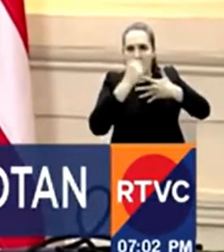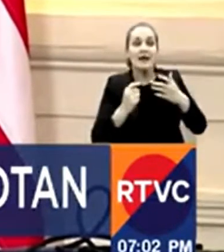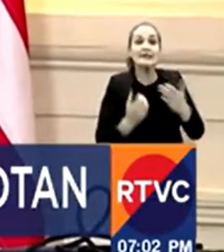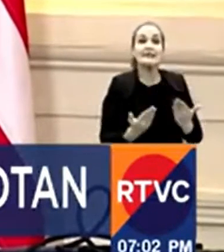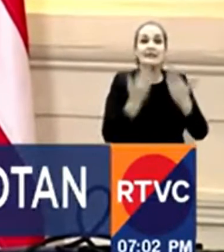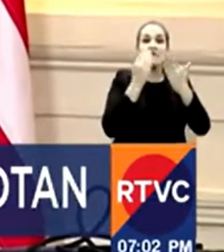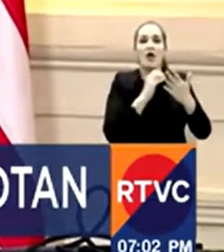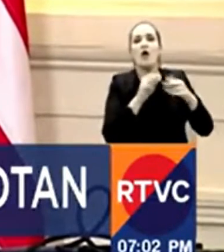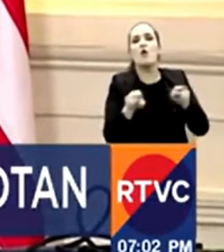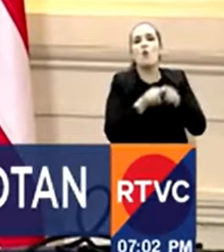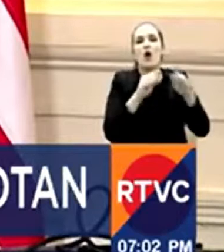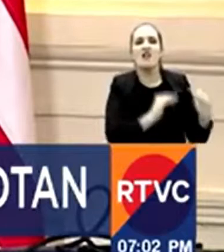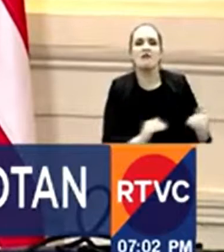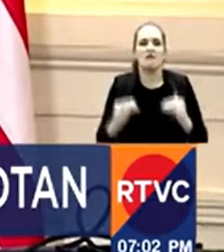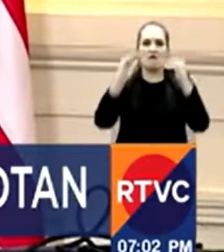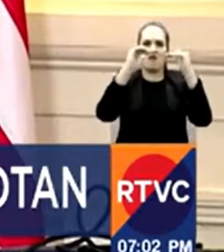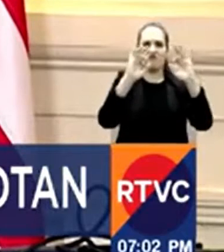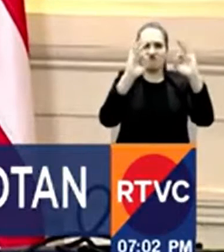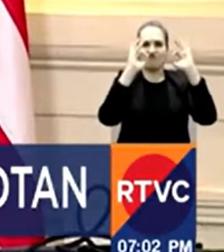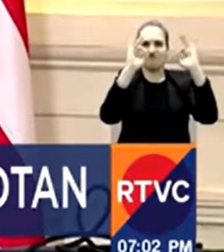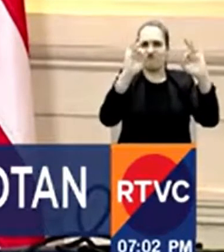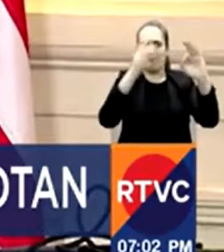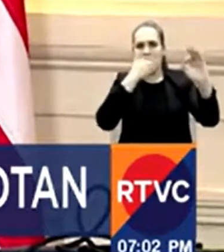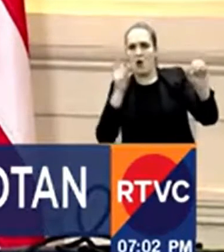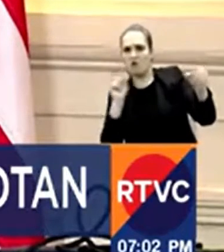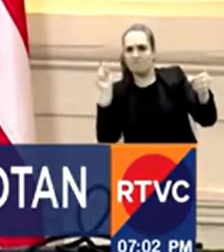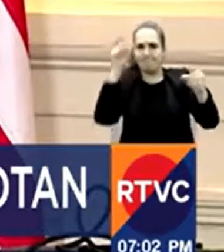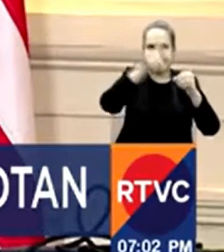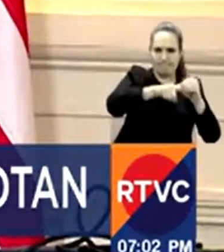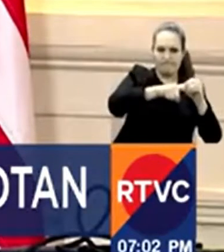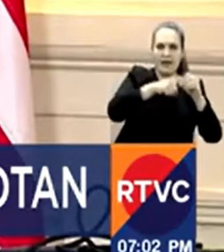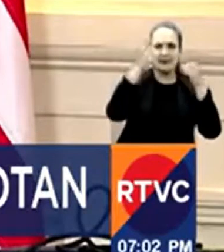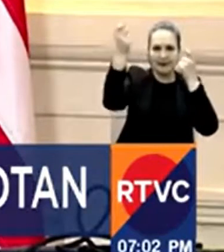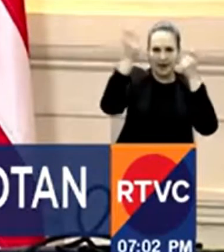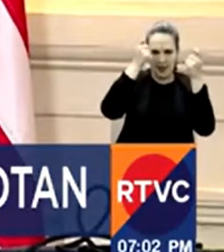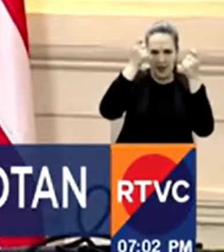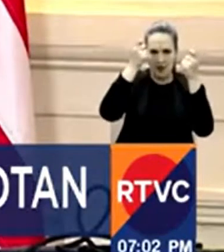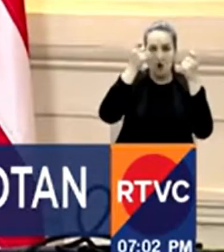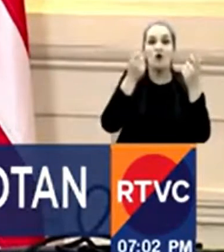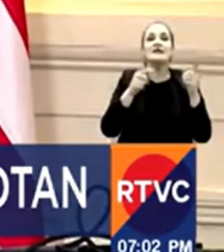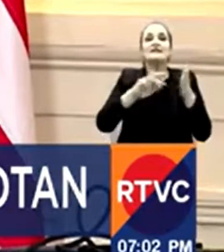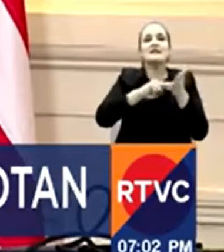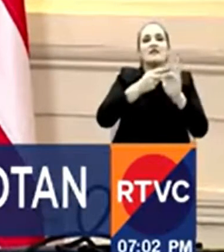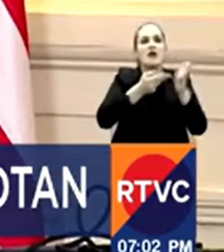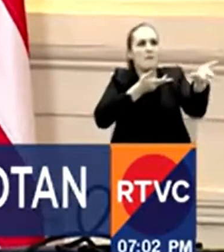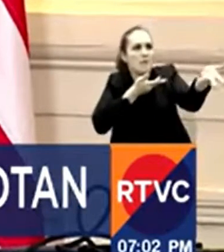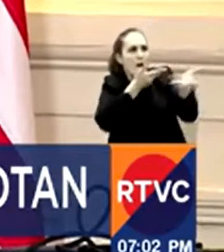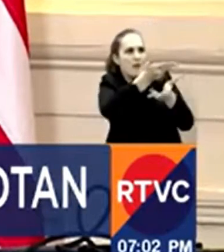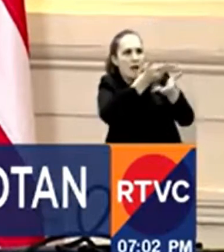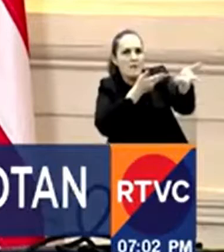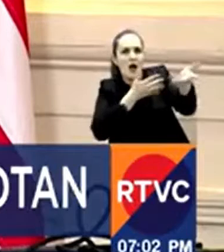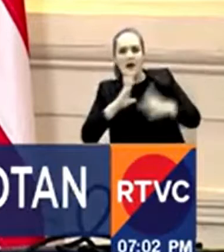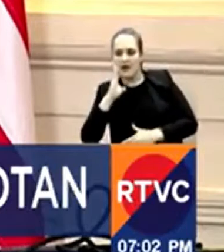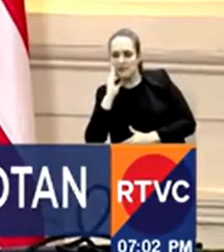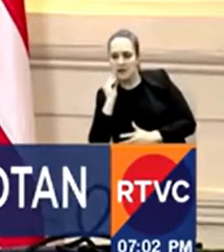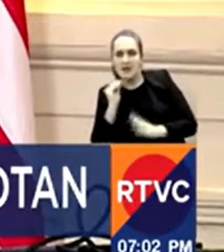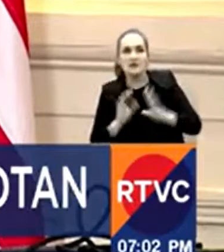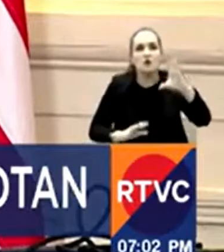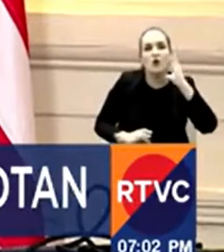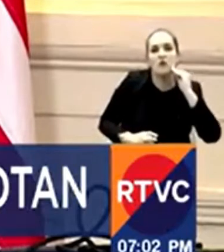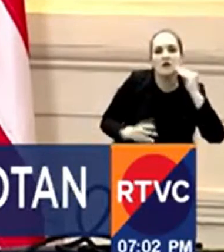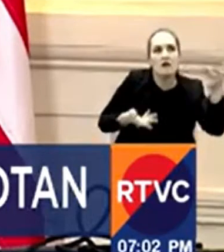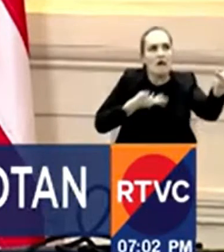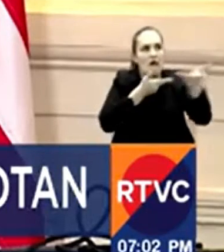también compartir material y nos permite también compartir muchas más experiencias en